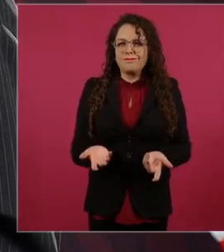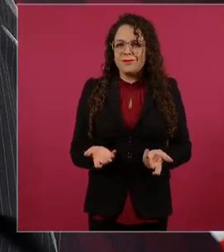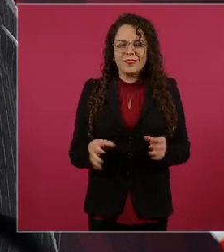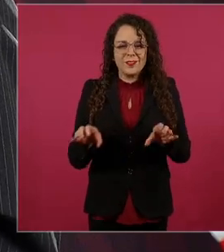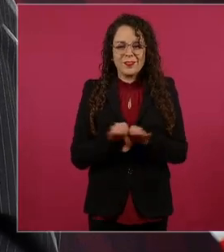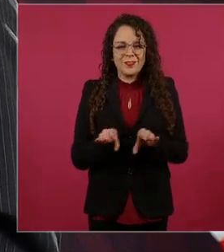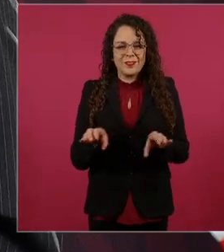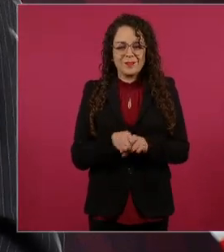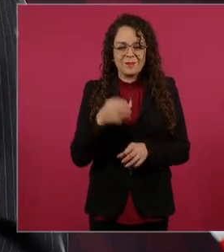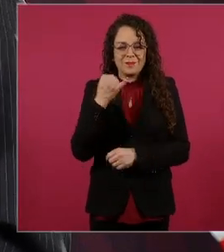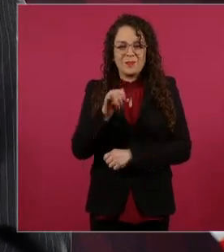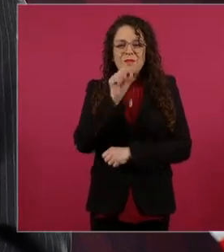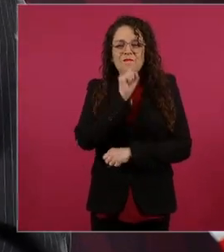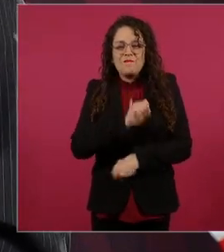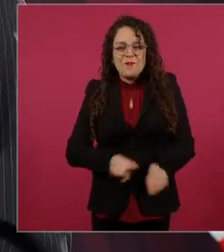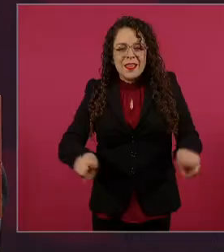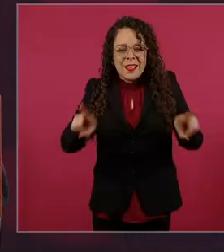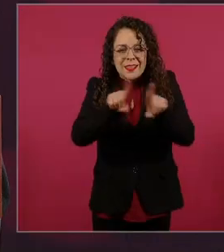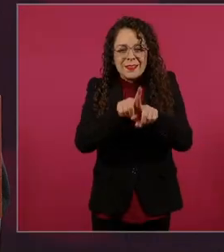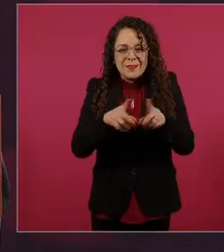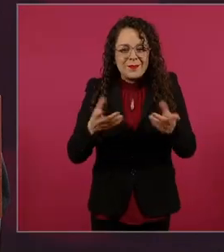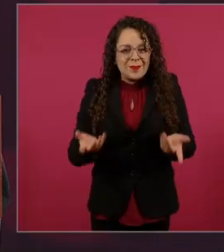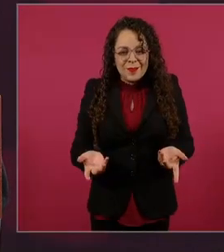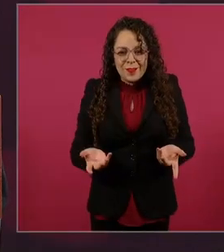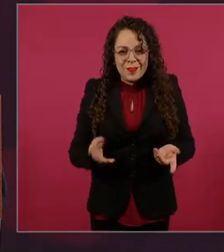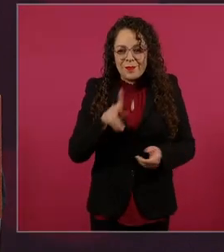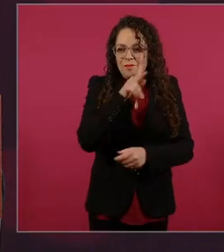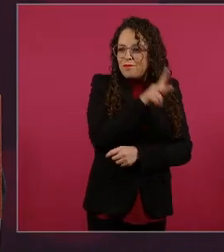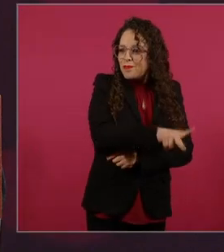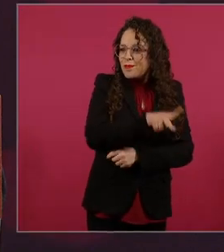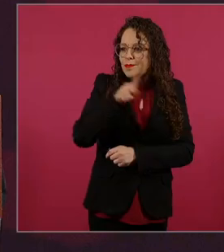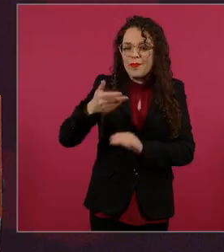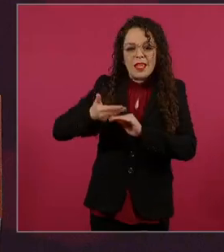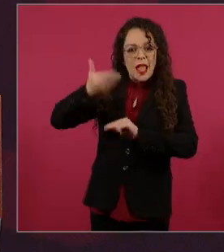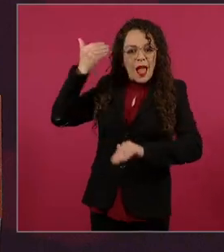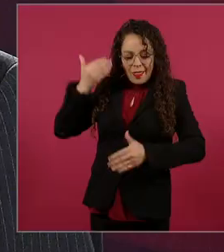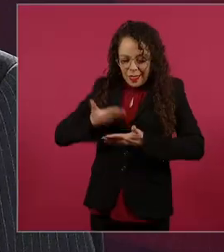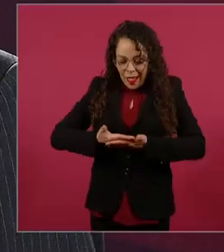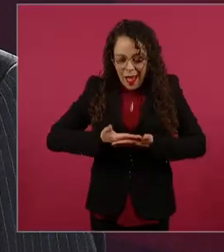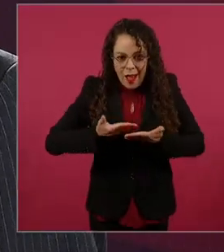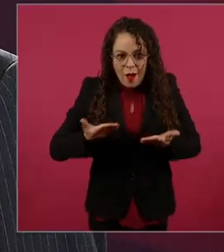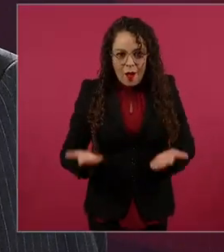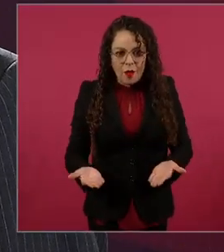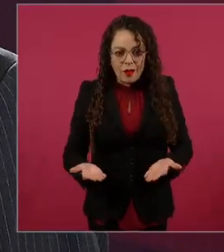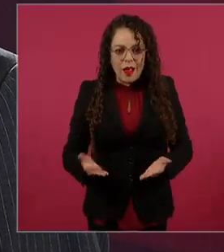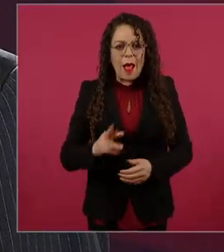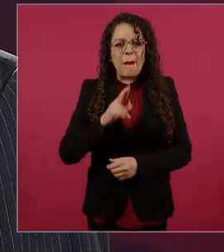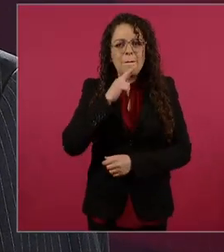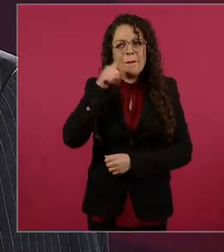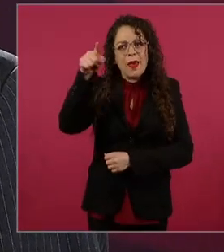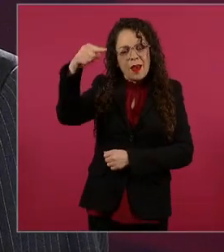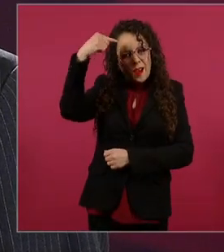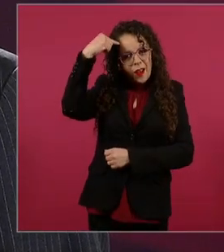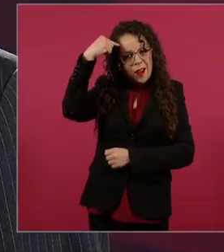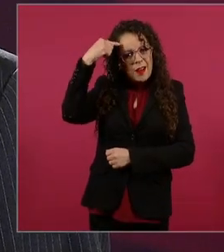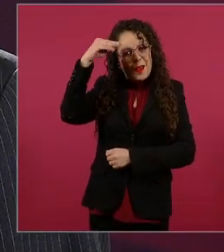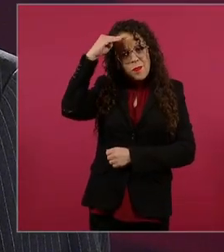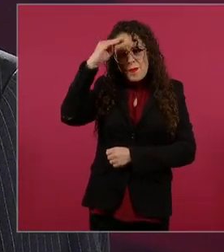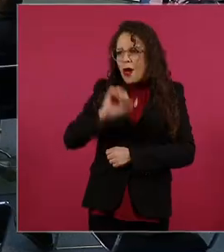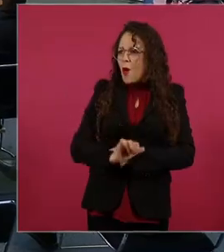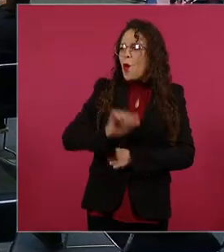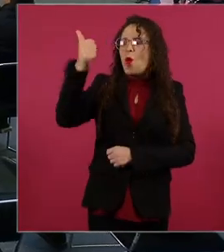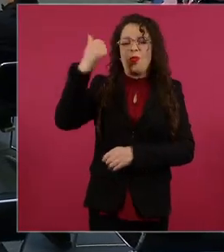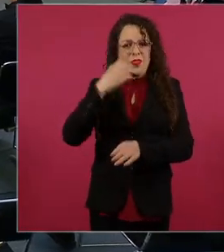en vez de pensar en otras cosas ¿eh?